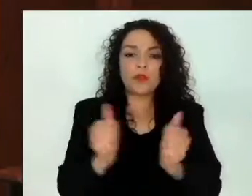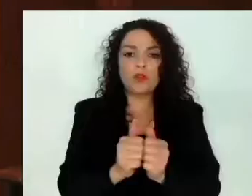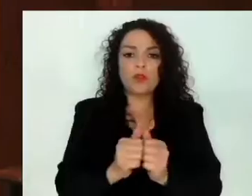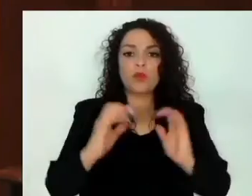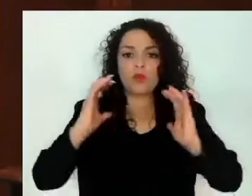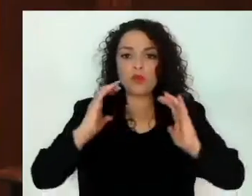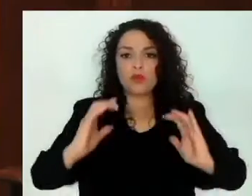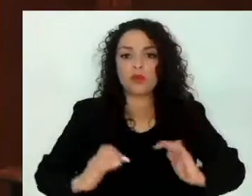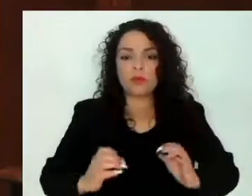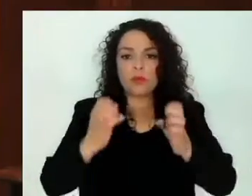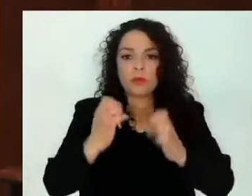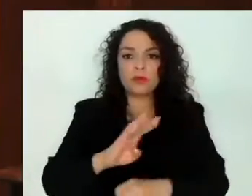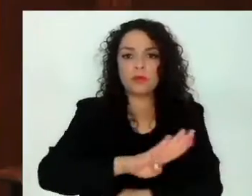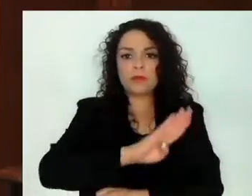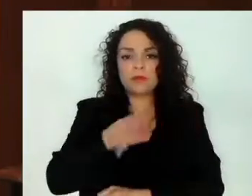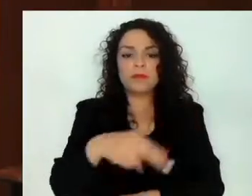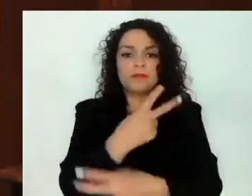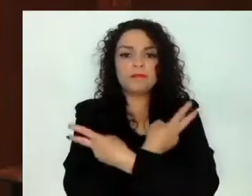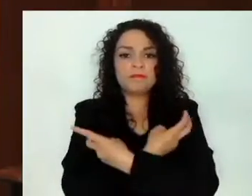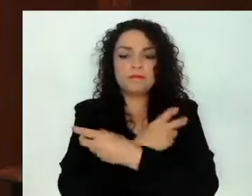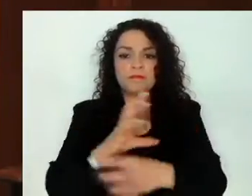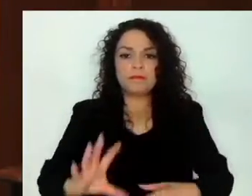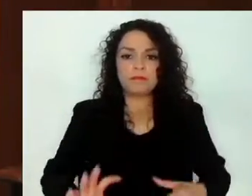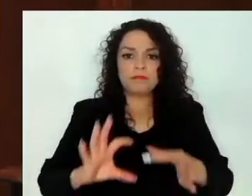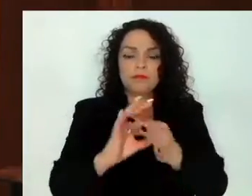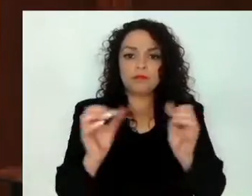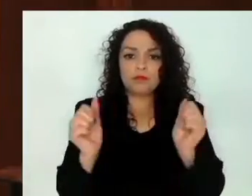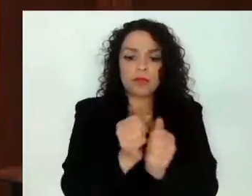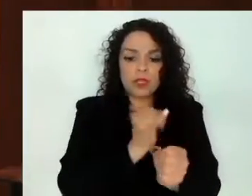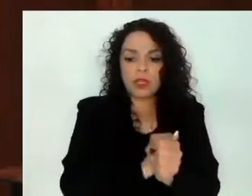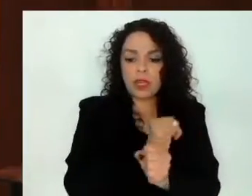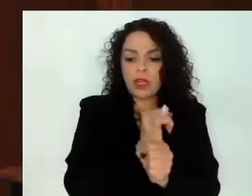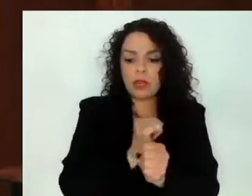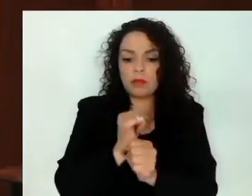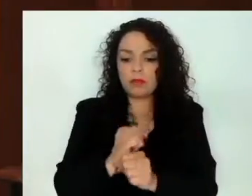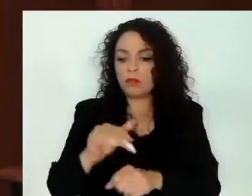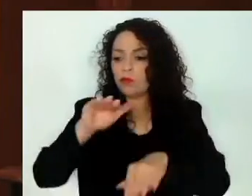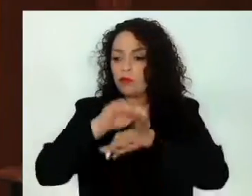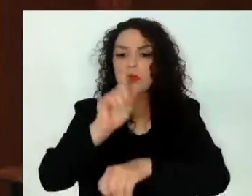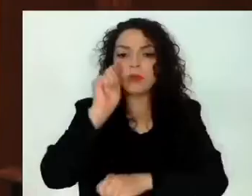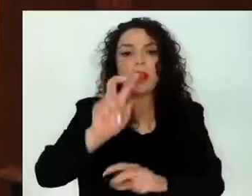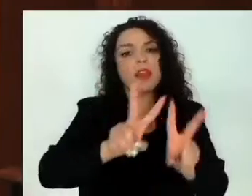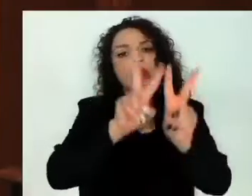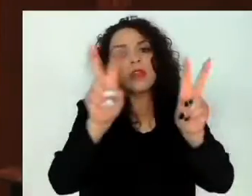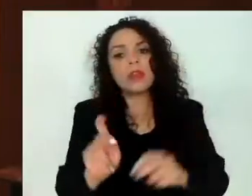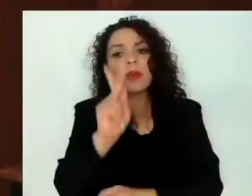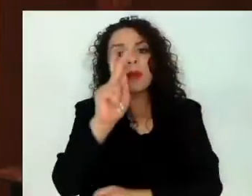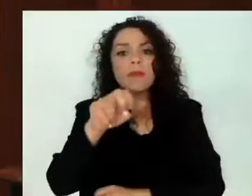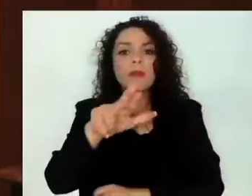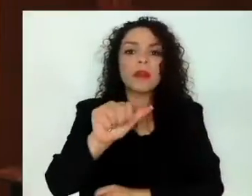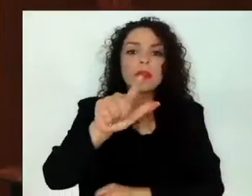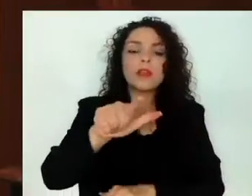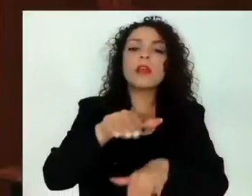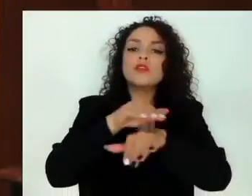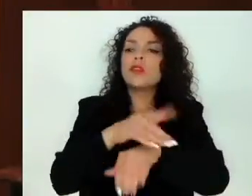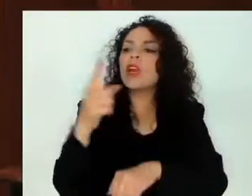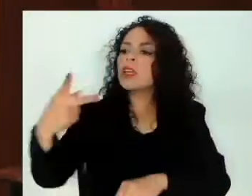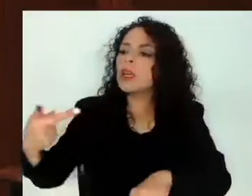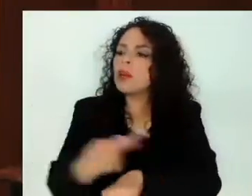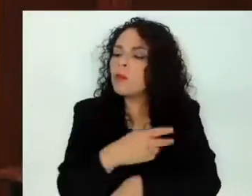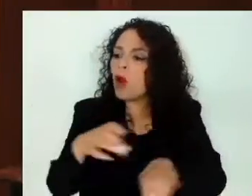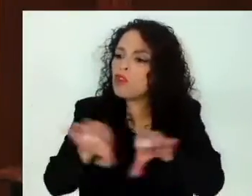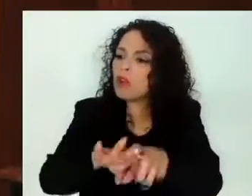ellos que se encuentren relacionados con una investigación penal de las circunstancias de la muerte o de las lesiones que